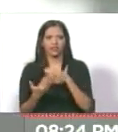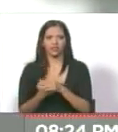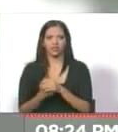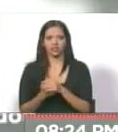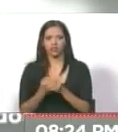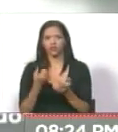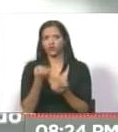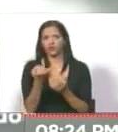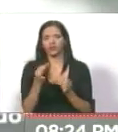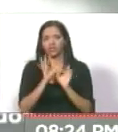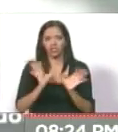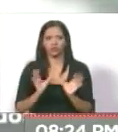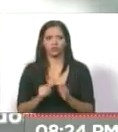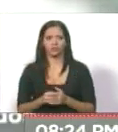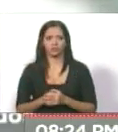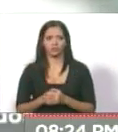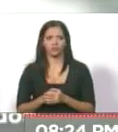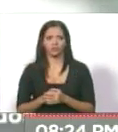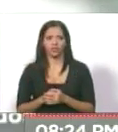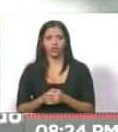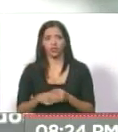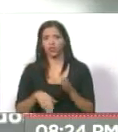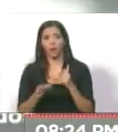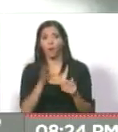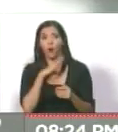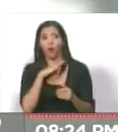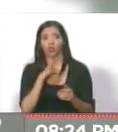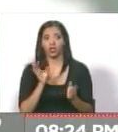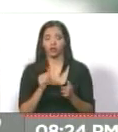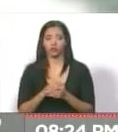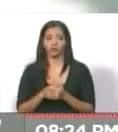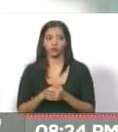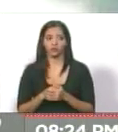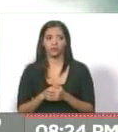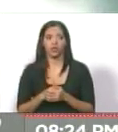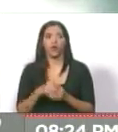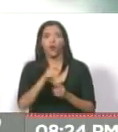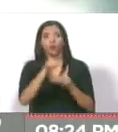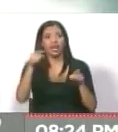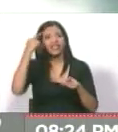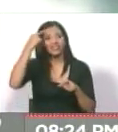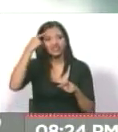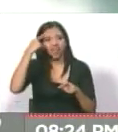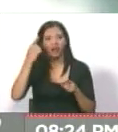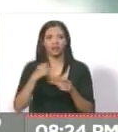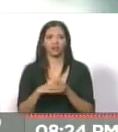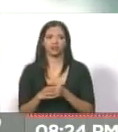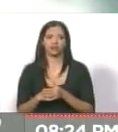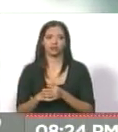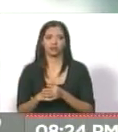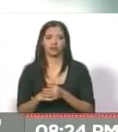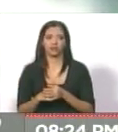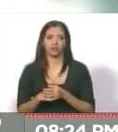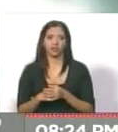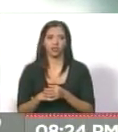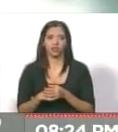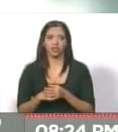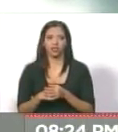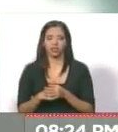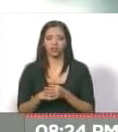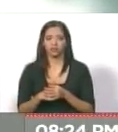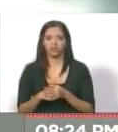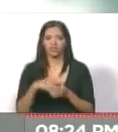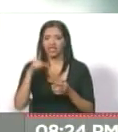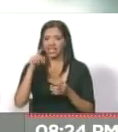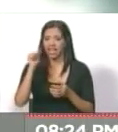acabó. Y vamos a orinar, o sea, ¿Ustedes saben quién es Andrés? La guerra.